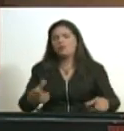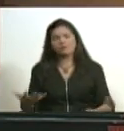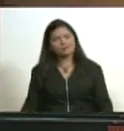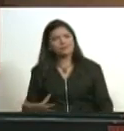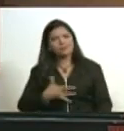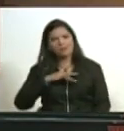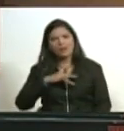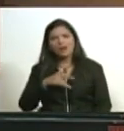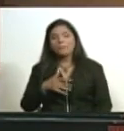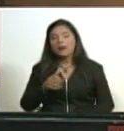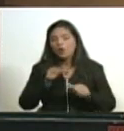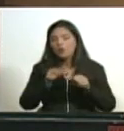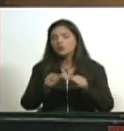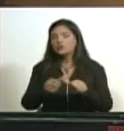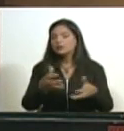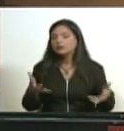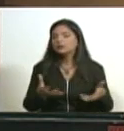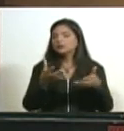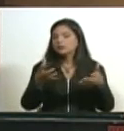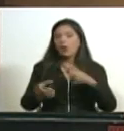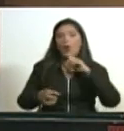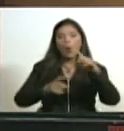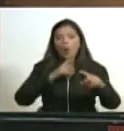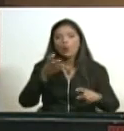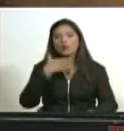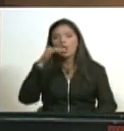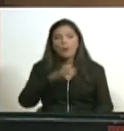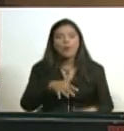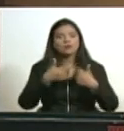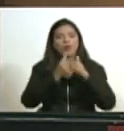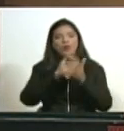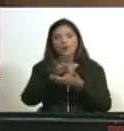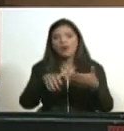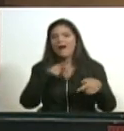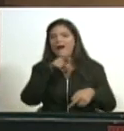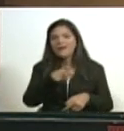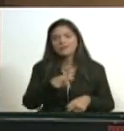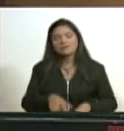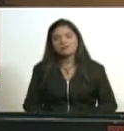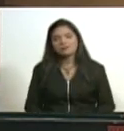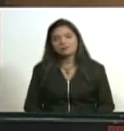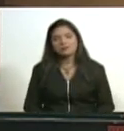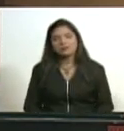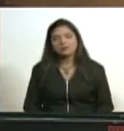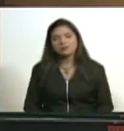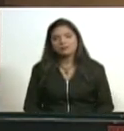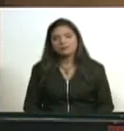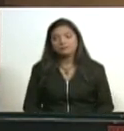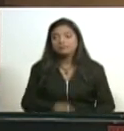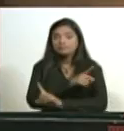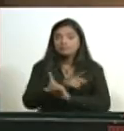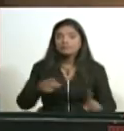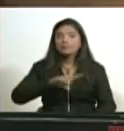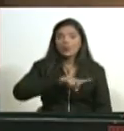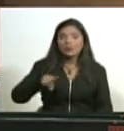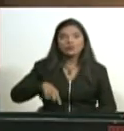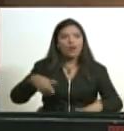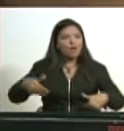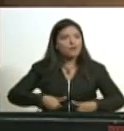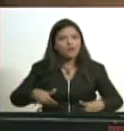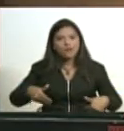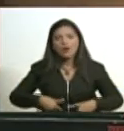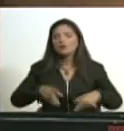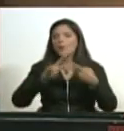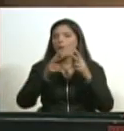mantener la candela del odio, de la muerte y de la destrucción, allí prendida. Y nosotros haciendo un gran esfuerzo por la paz del